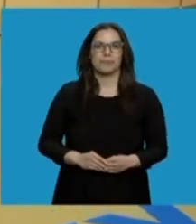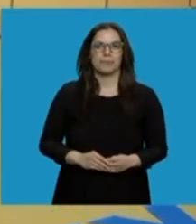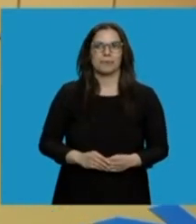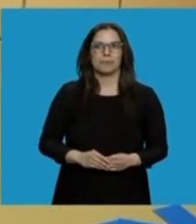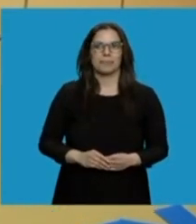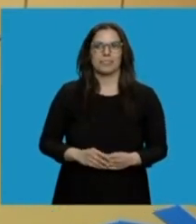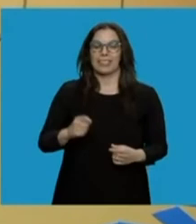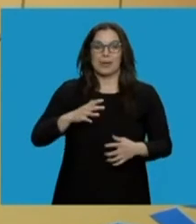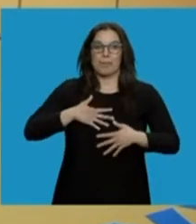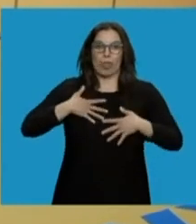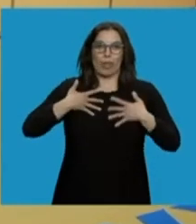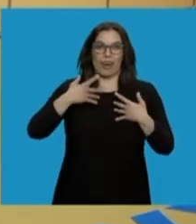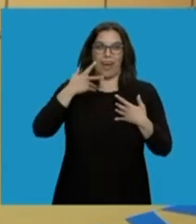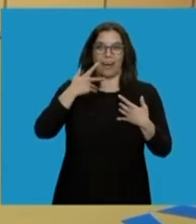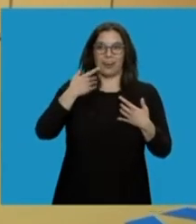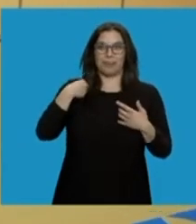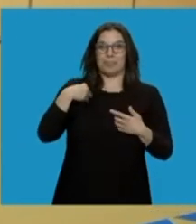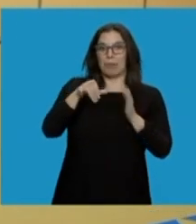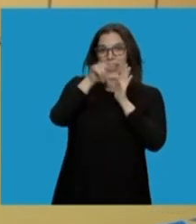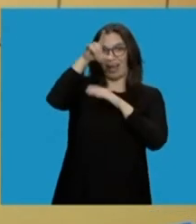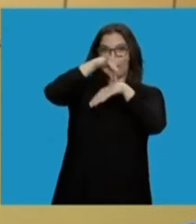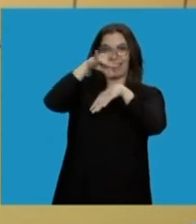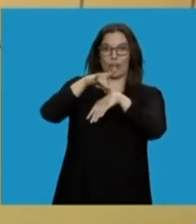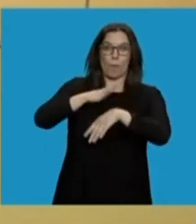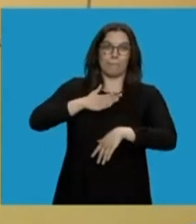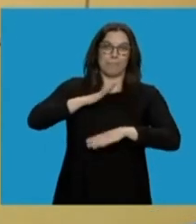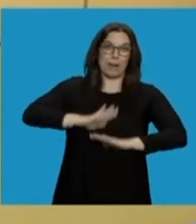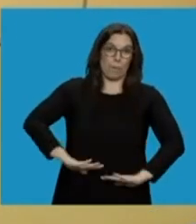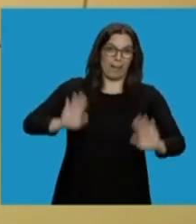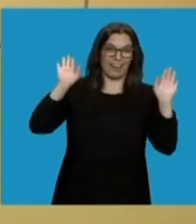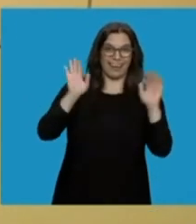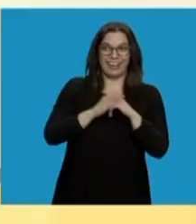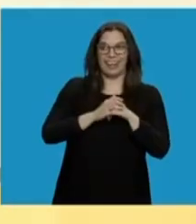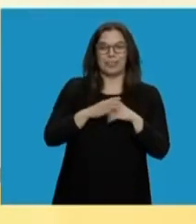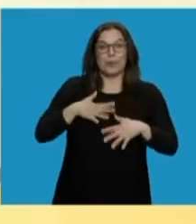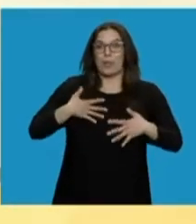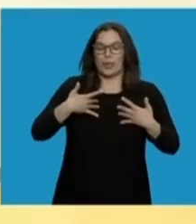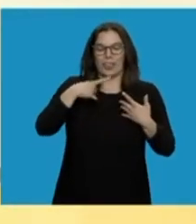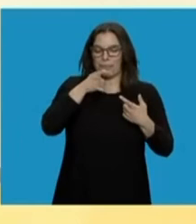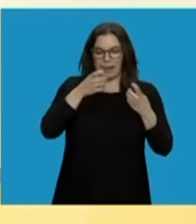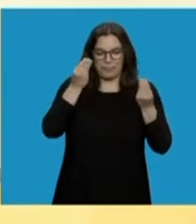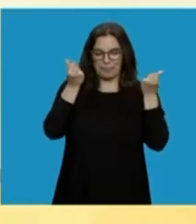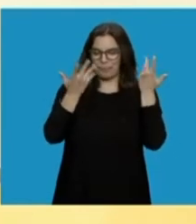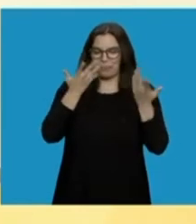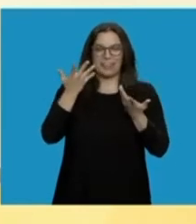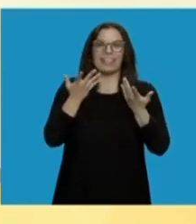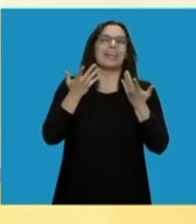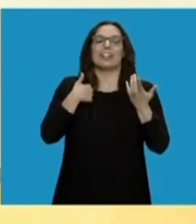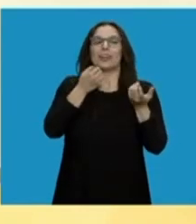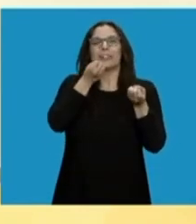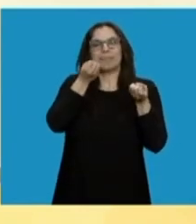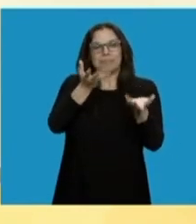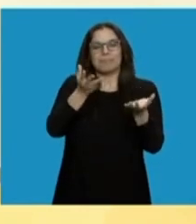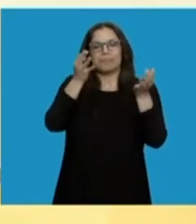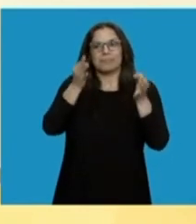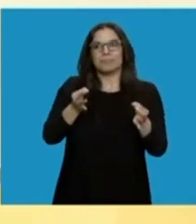estoy tan emocionado, menos mal que tengo ya a mi médico, por si acaso, pero estoy tan emocionado que se me van las palabras. Estaba contándoos